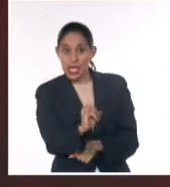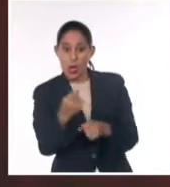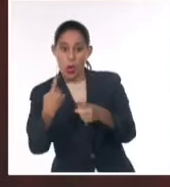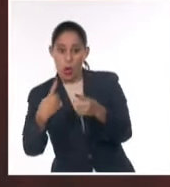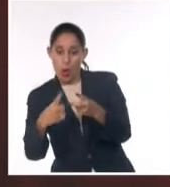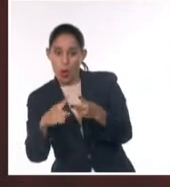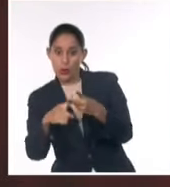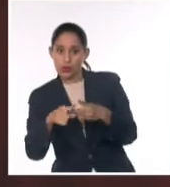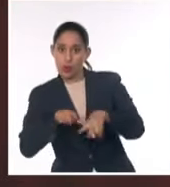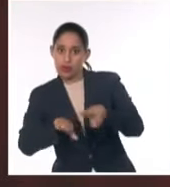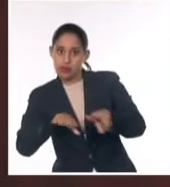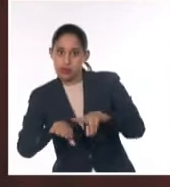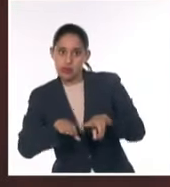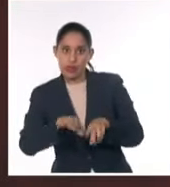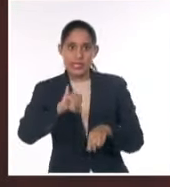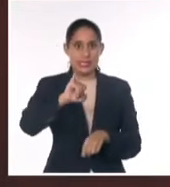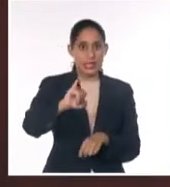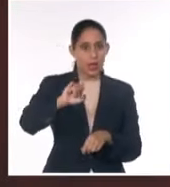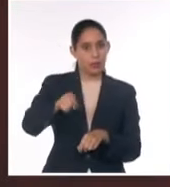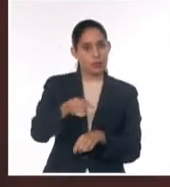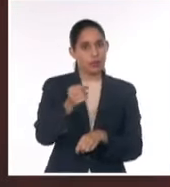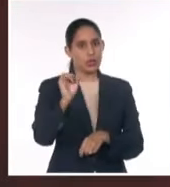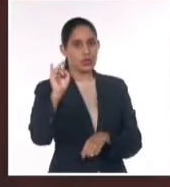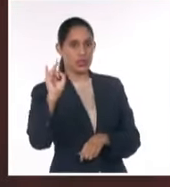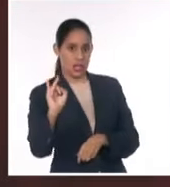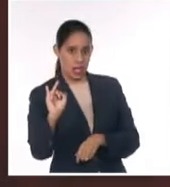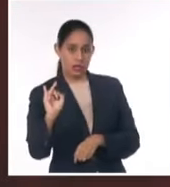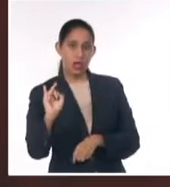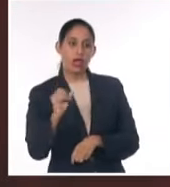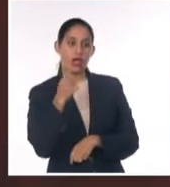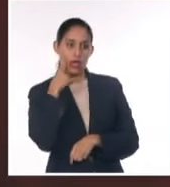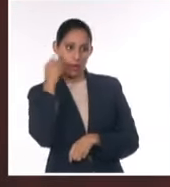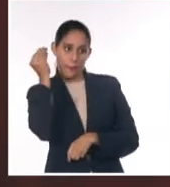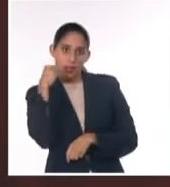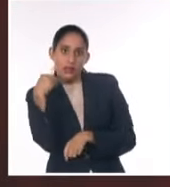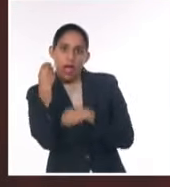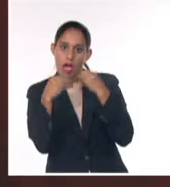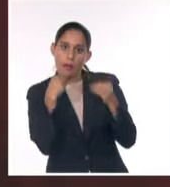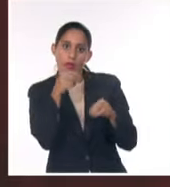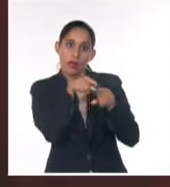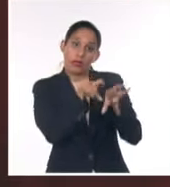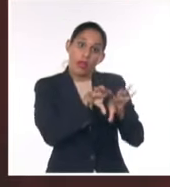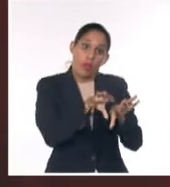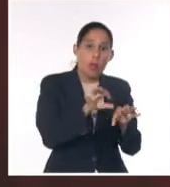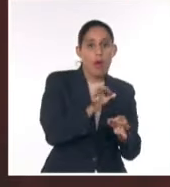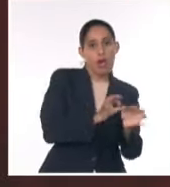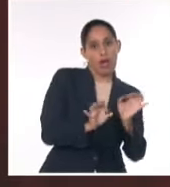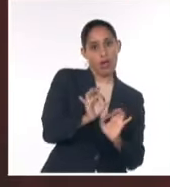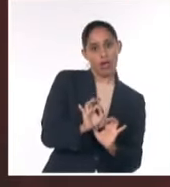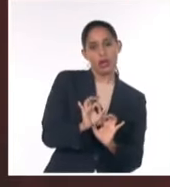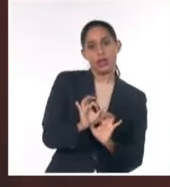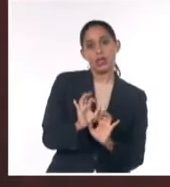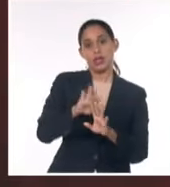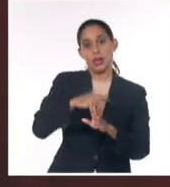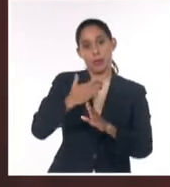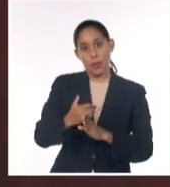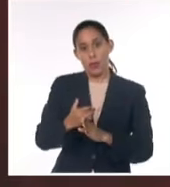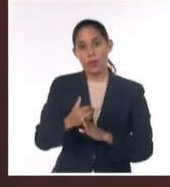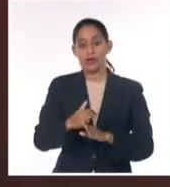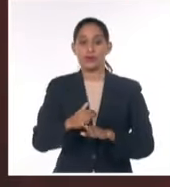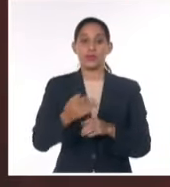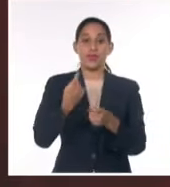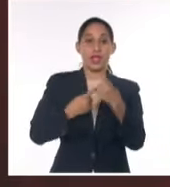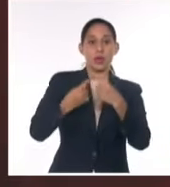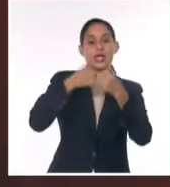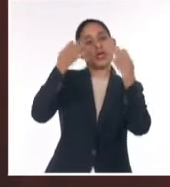6.7, consideramos que esa zona está tomando el nivel adecuado de liberación de energía hasta alcanzar la